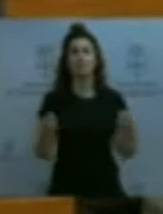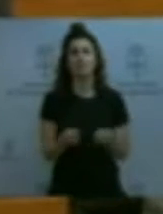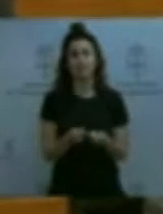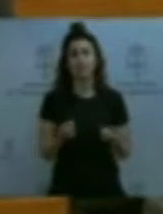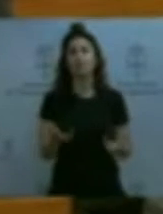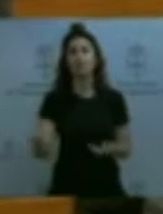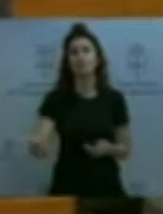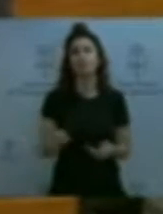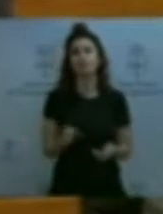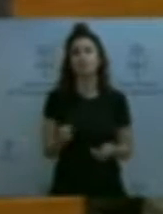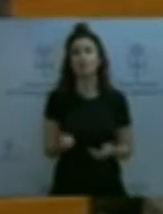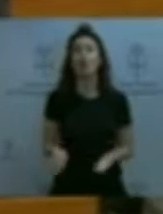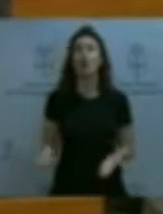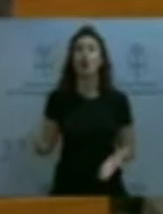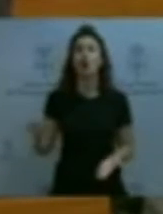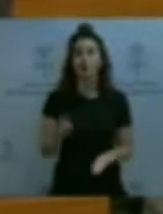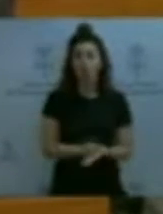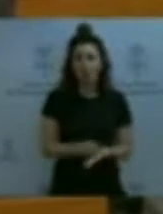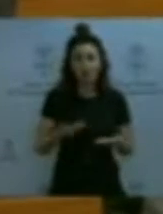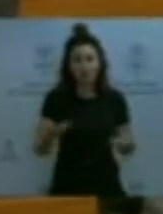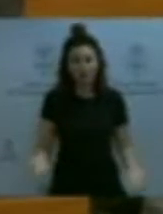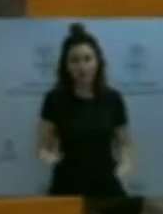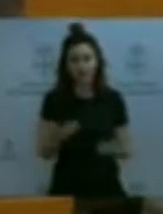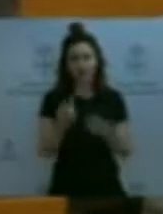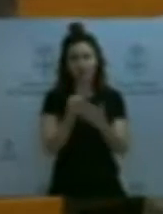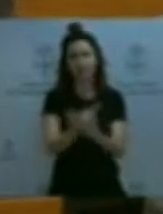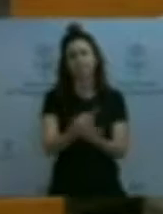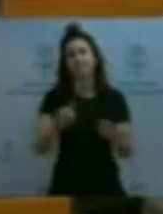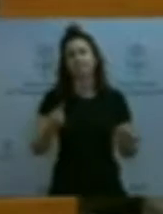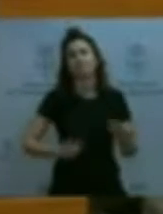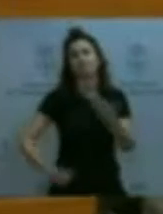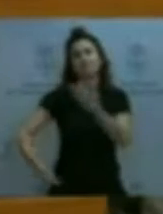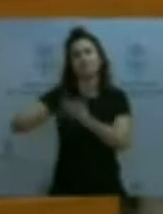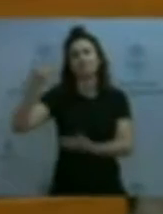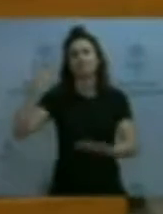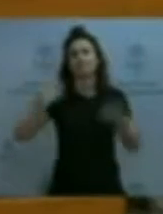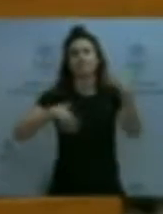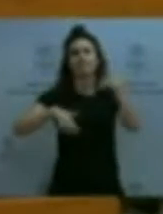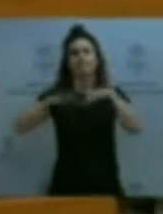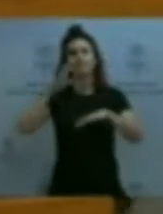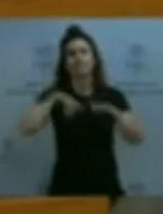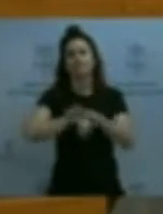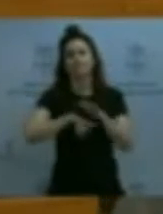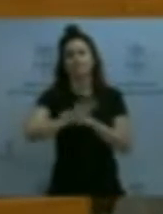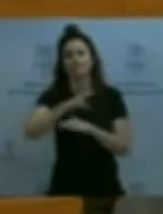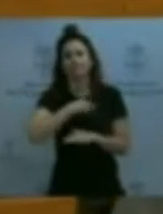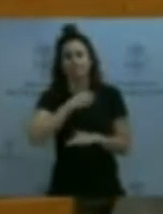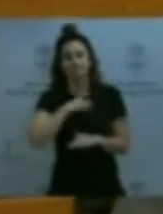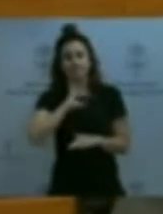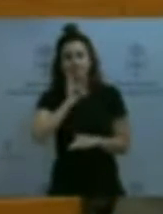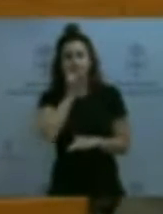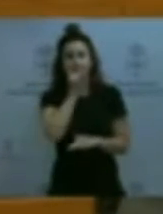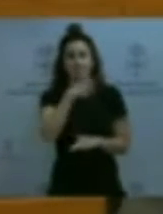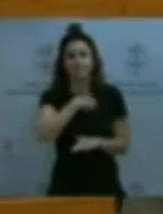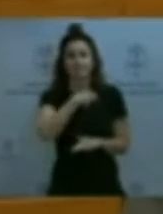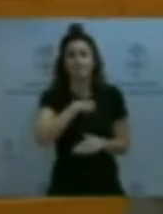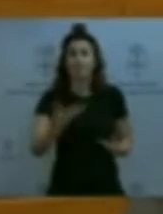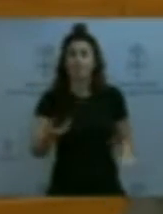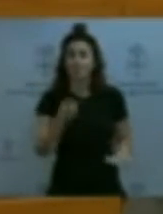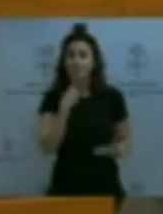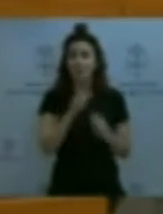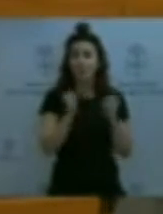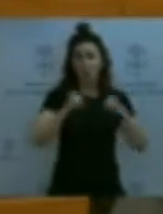es volvemos a las excusas burocráticas. Primero empezamos con que el convenio ahora lo tiene el Ministerio de Hacienda. Pasa